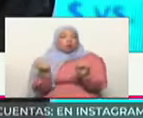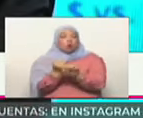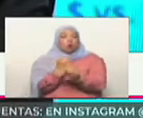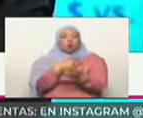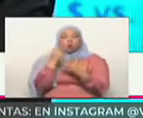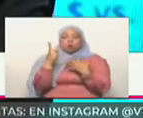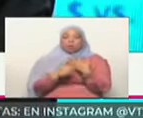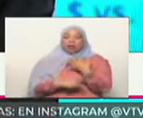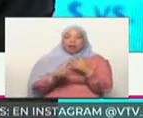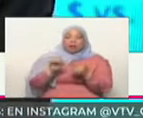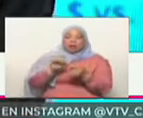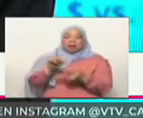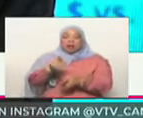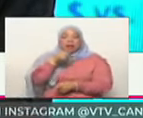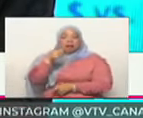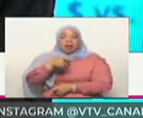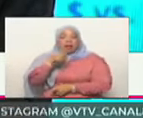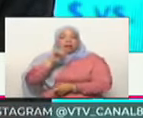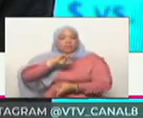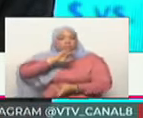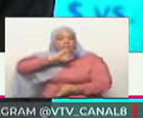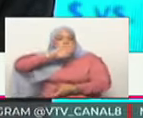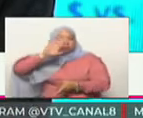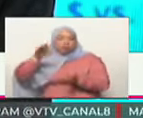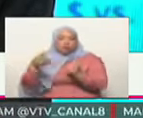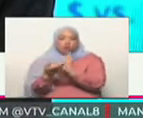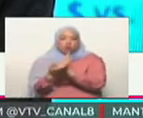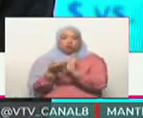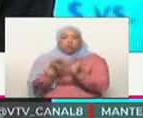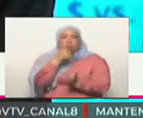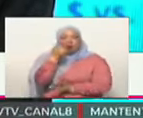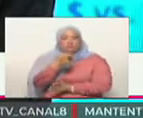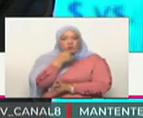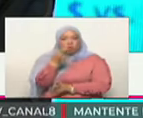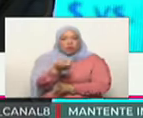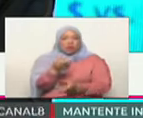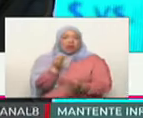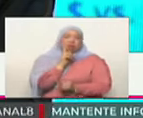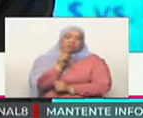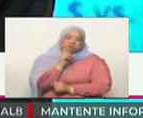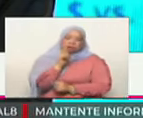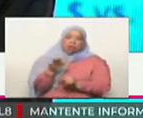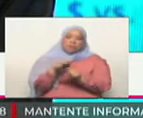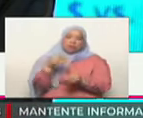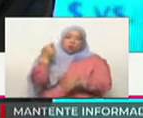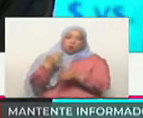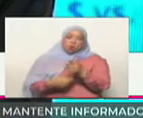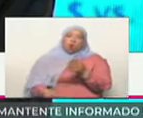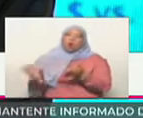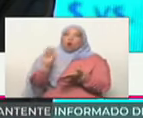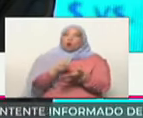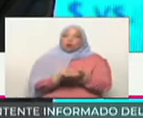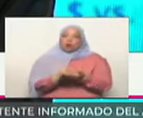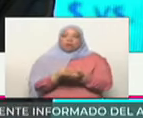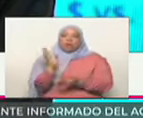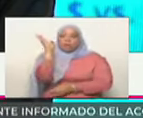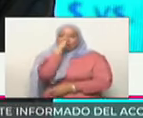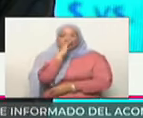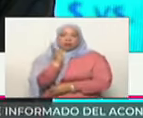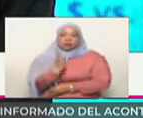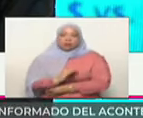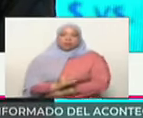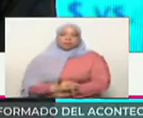de la geopolítica regional y mundial. Y sabemos el peligro que representa que vuelva el fascismo al poder en